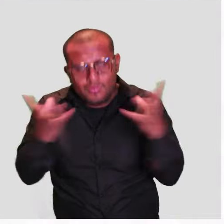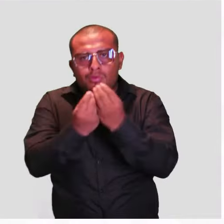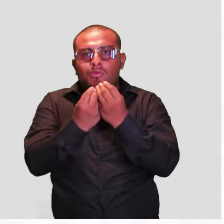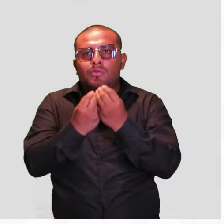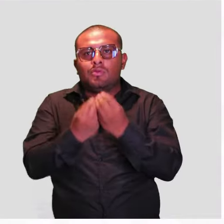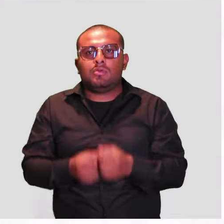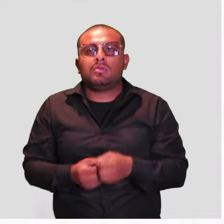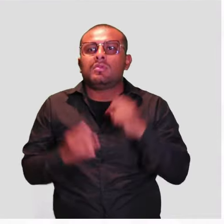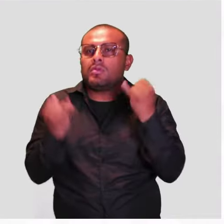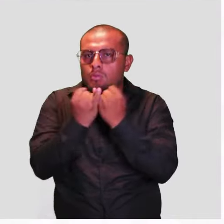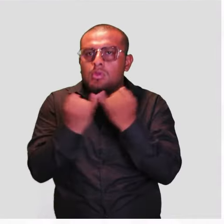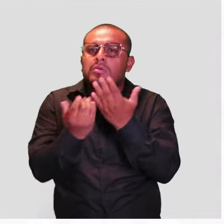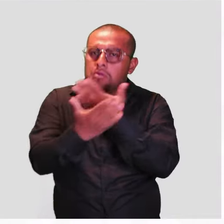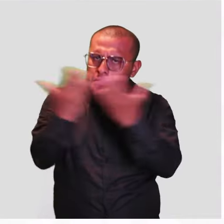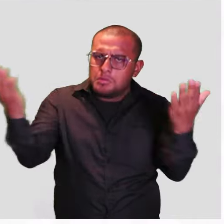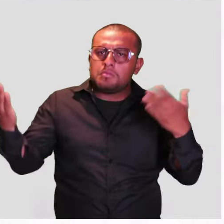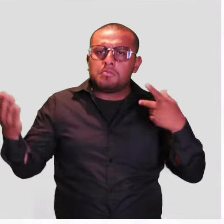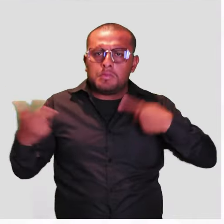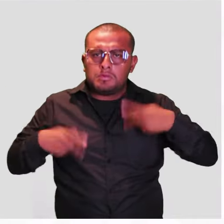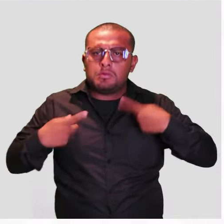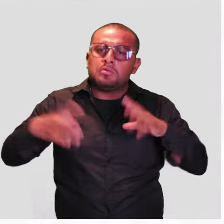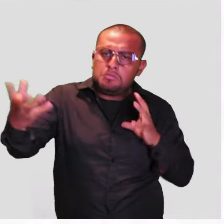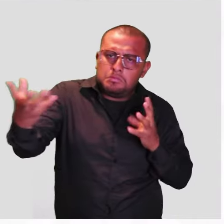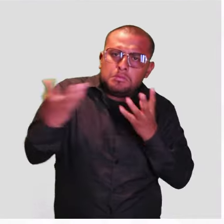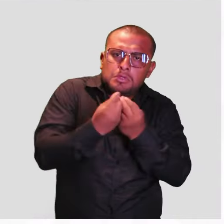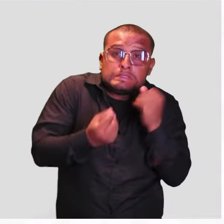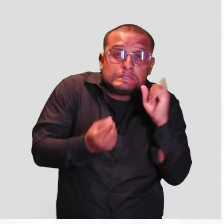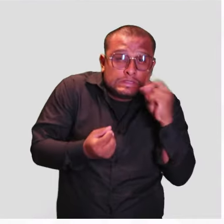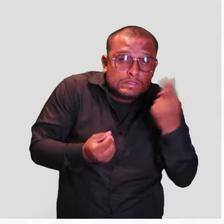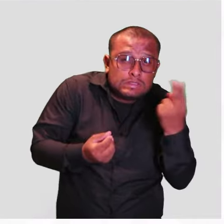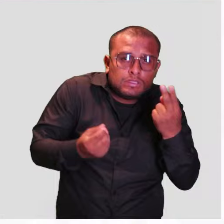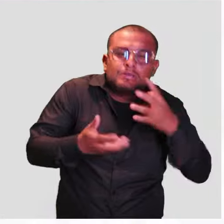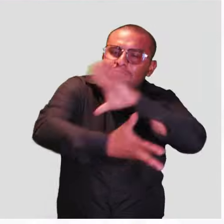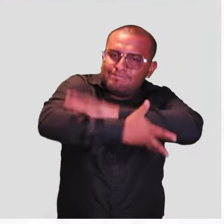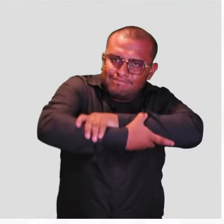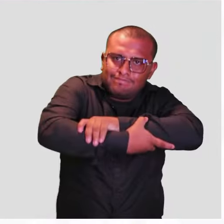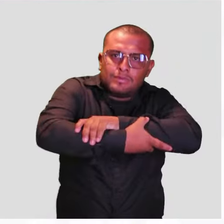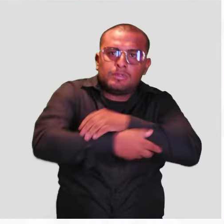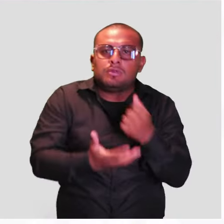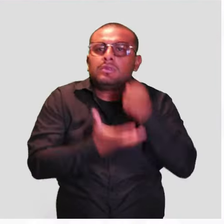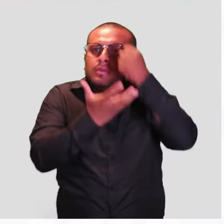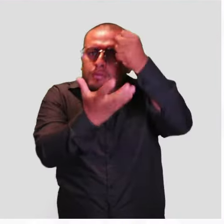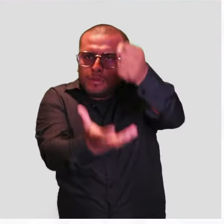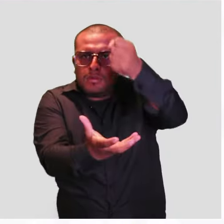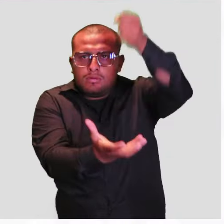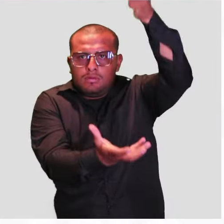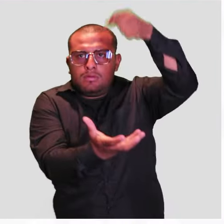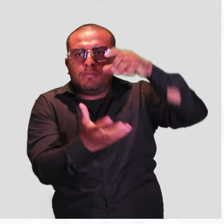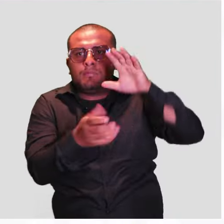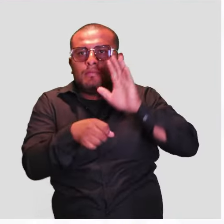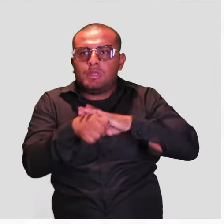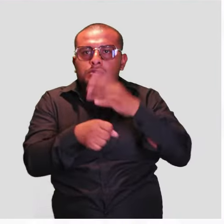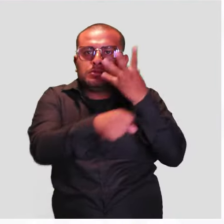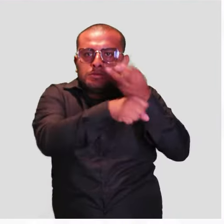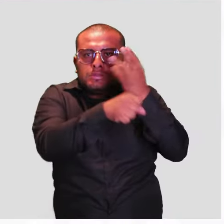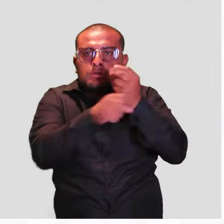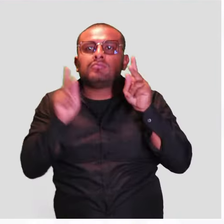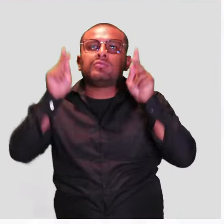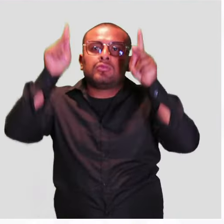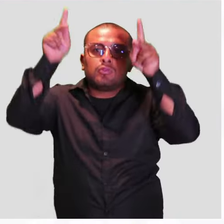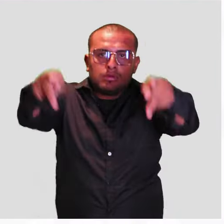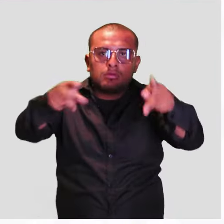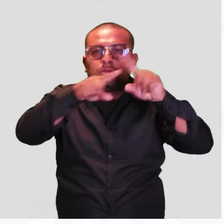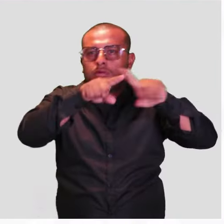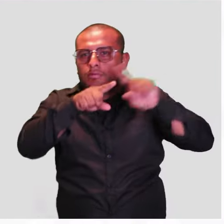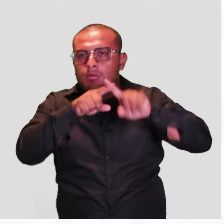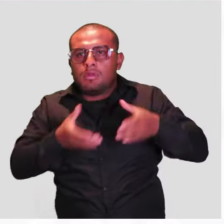con la gente. ¿Cuál va a ser su necesidad? Es lo que se va a hacer y habrá una gran inversión en obra pública, la mayor que pueda haber en la historia de San Juan. Y esto sí lo digo,